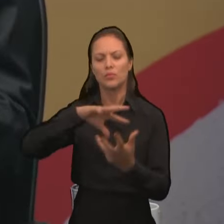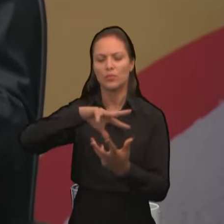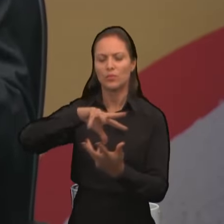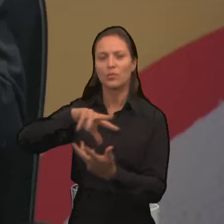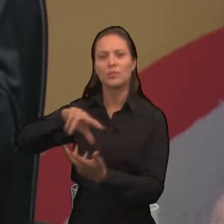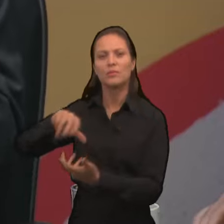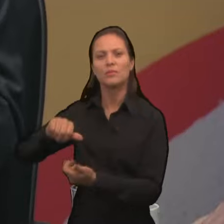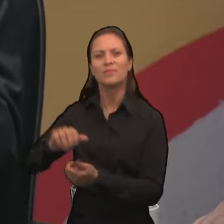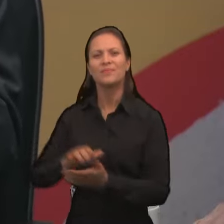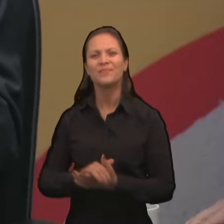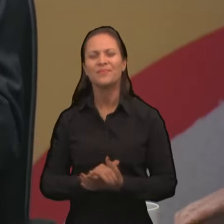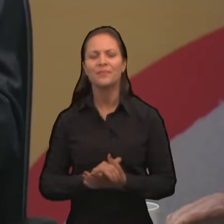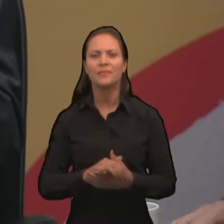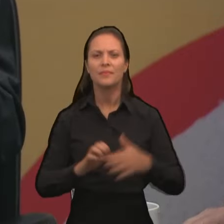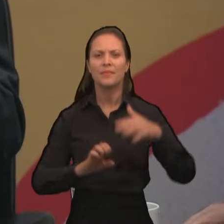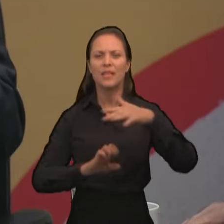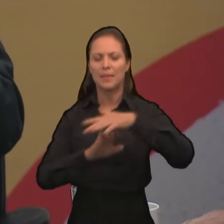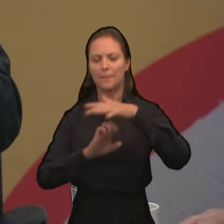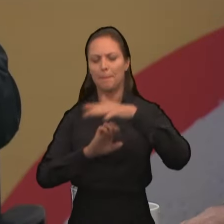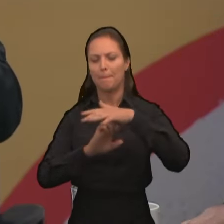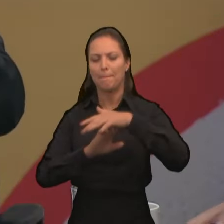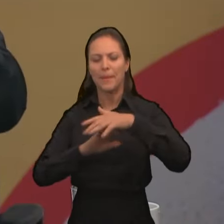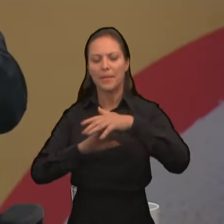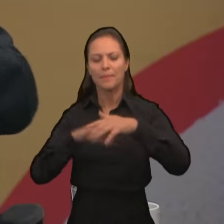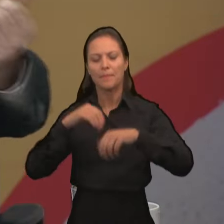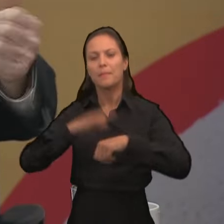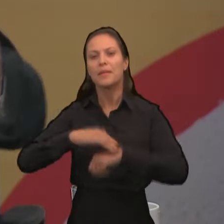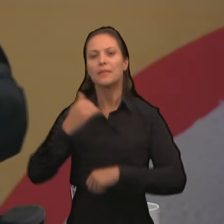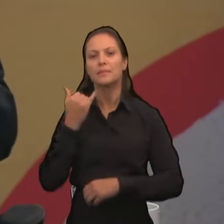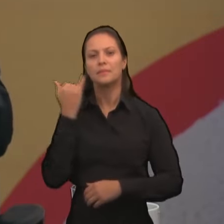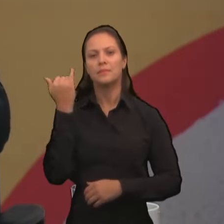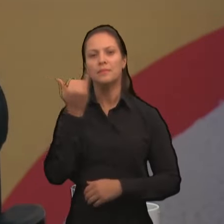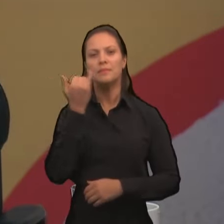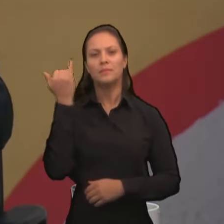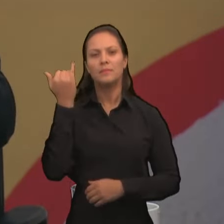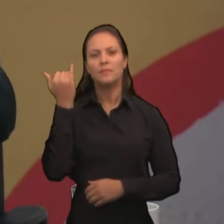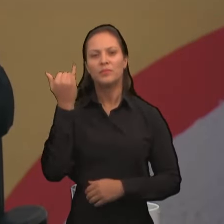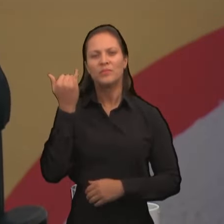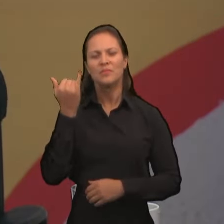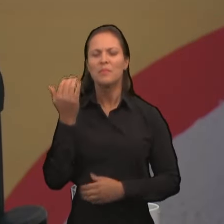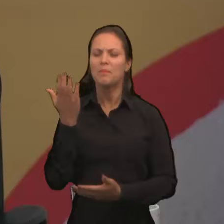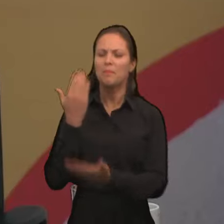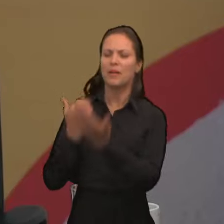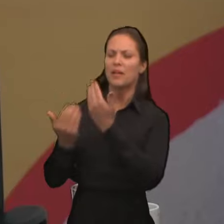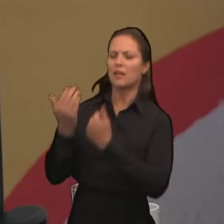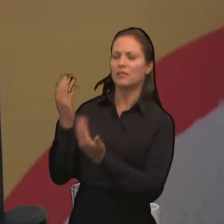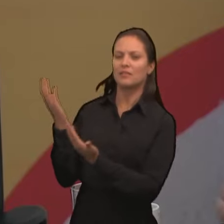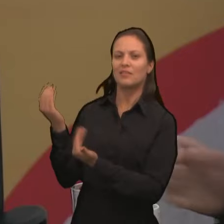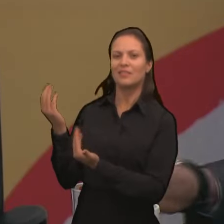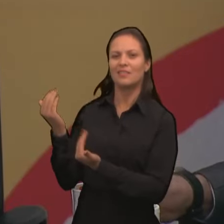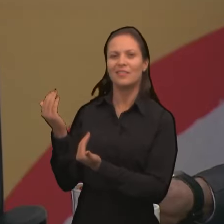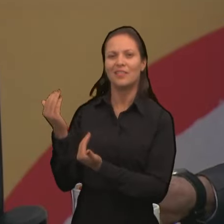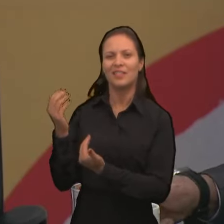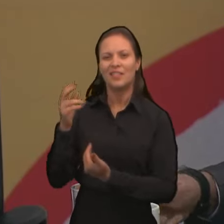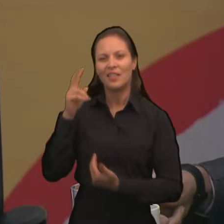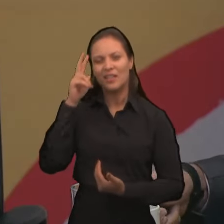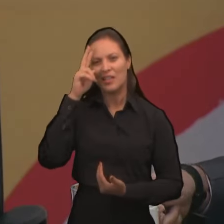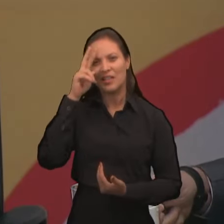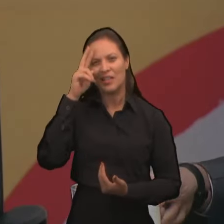cambió el rumbo a tal punto que las empresas valiosas, que se decía cuando